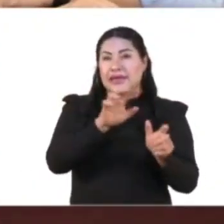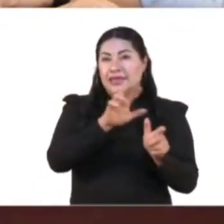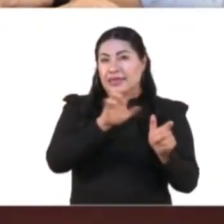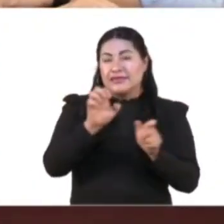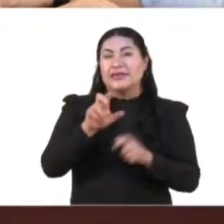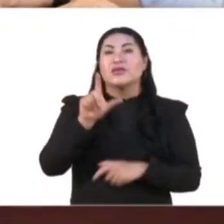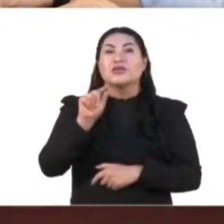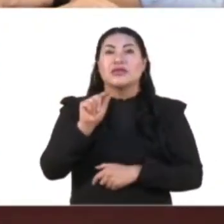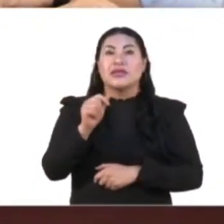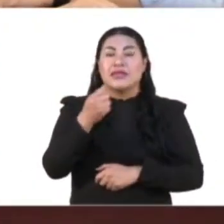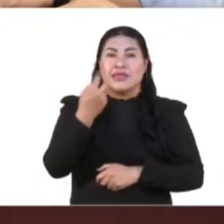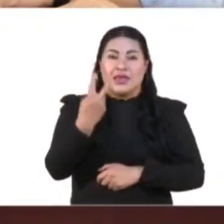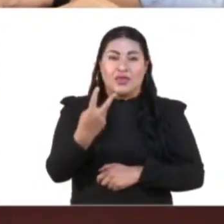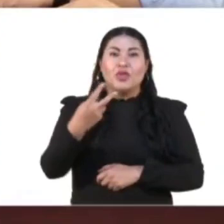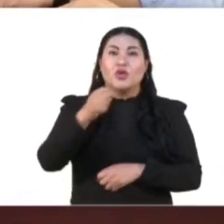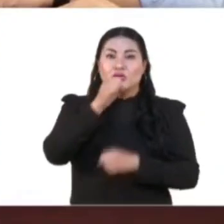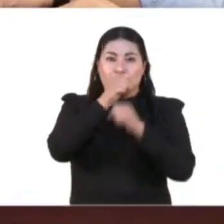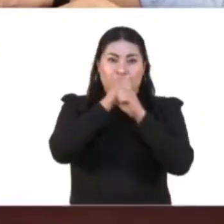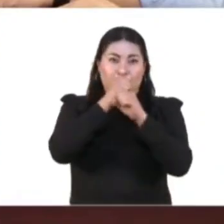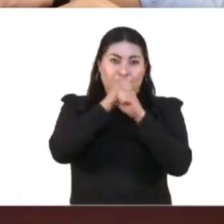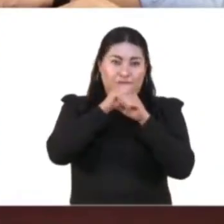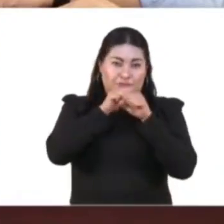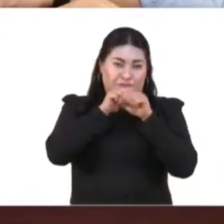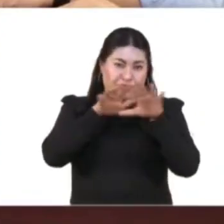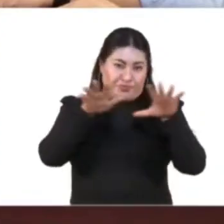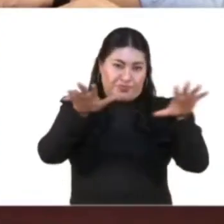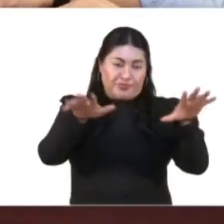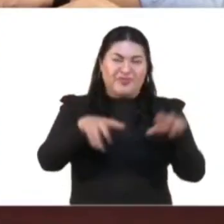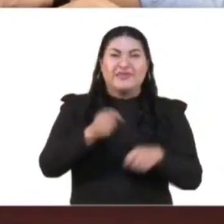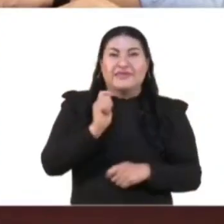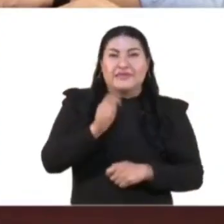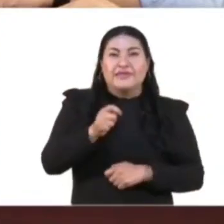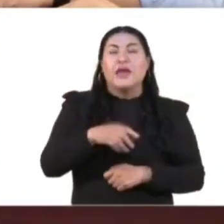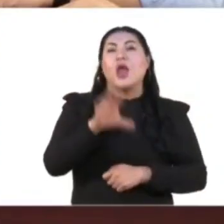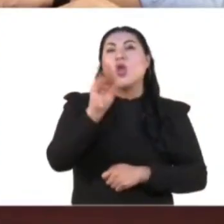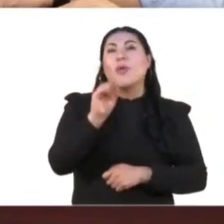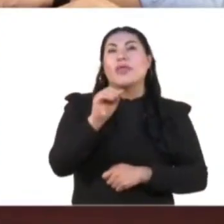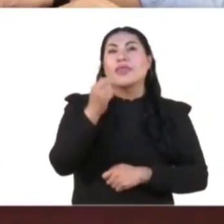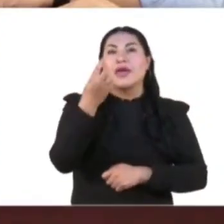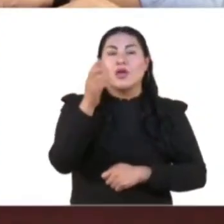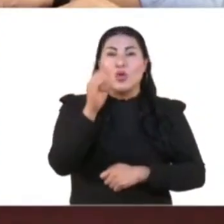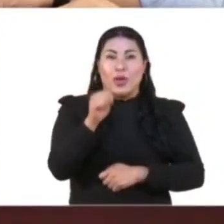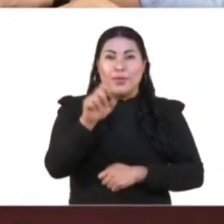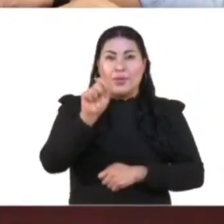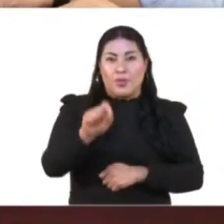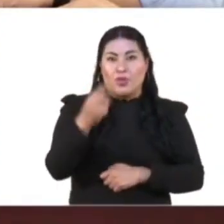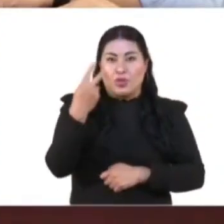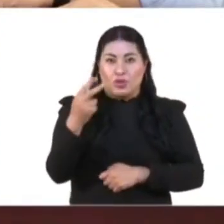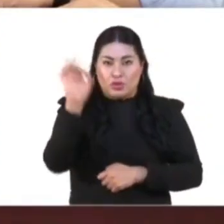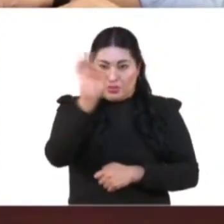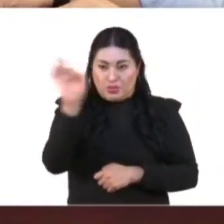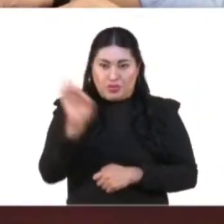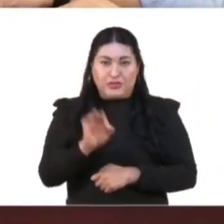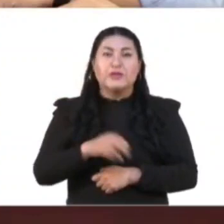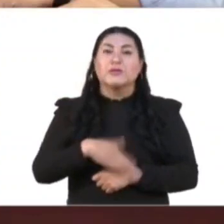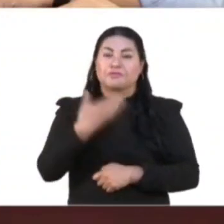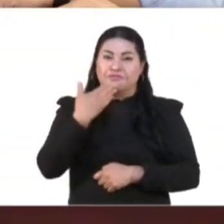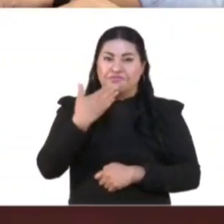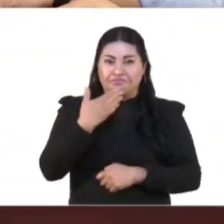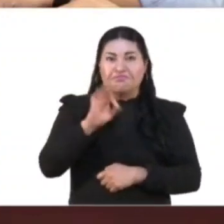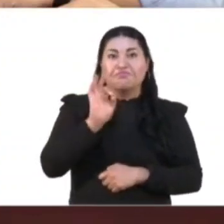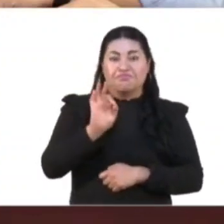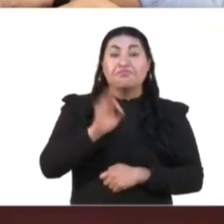13,772 altavoces, lo que representó el 99.2% de efectividad. En el